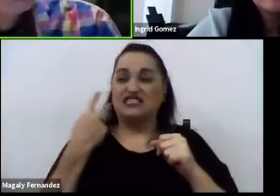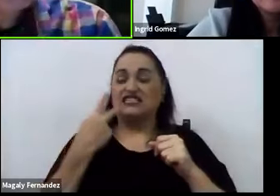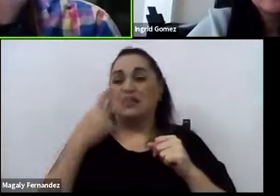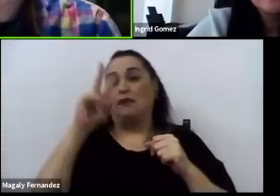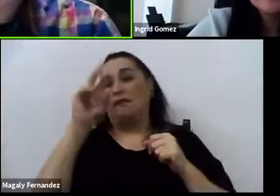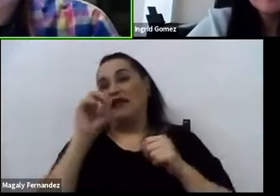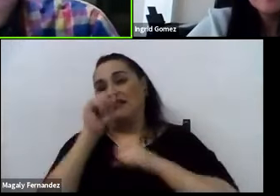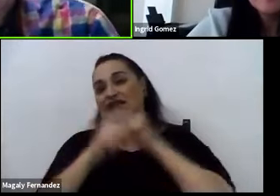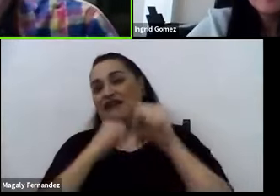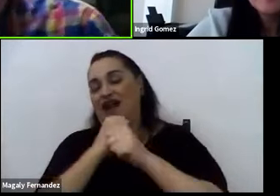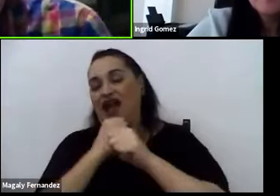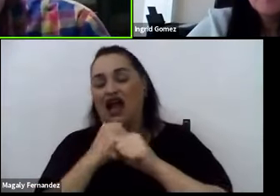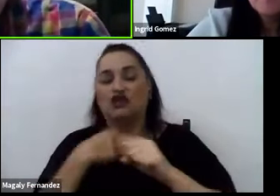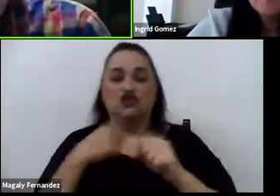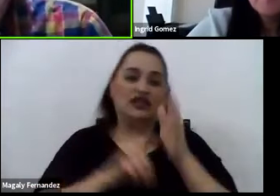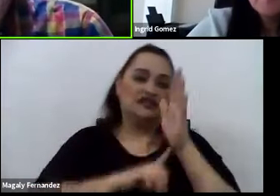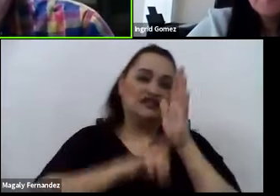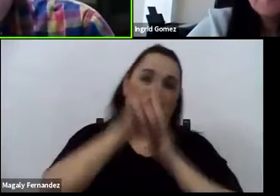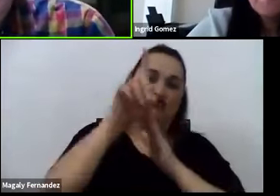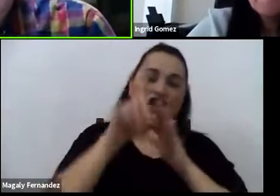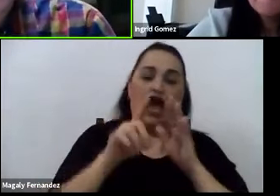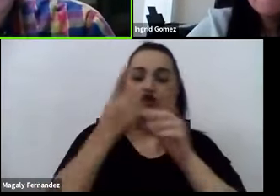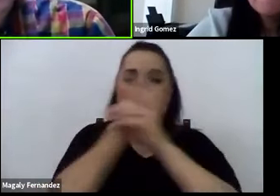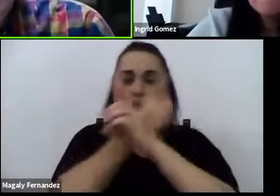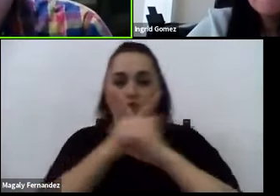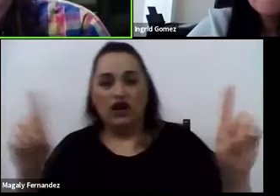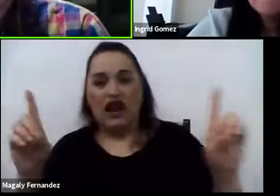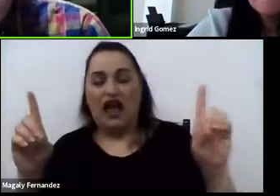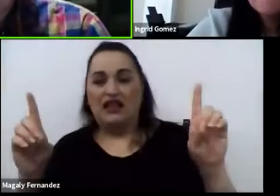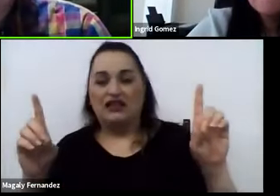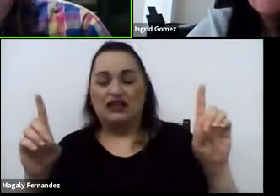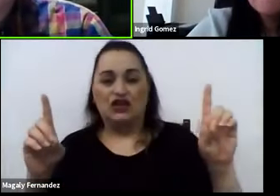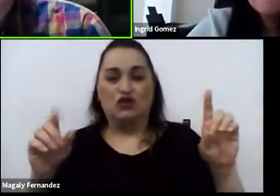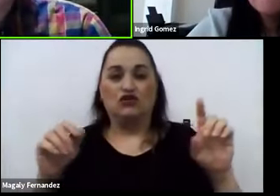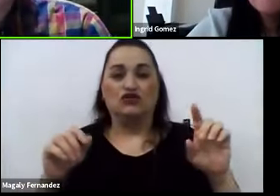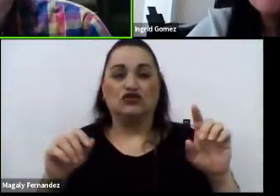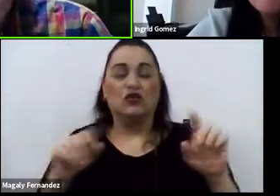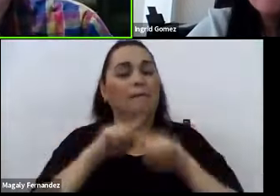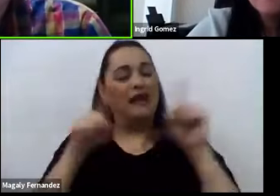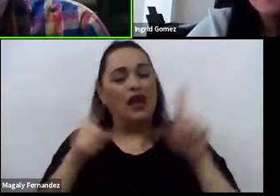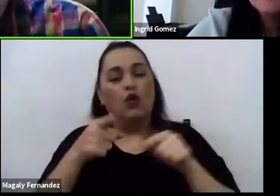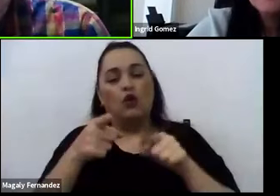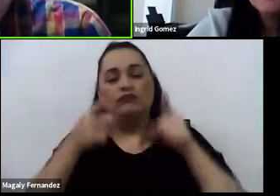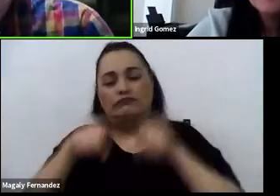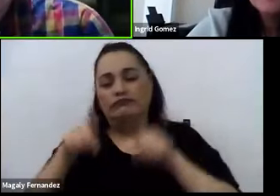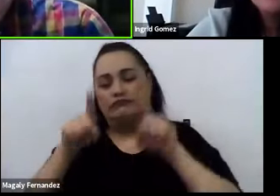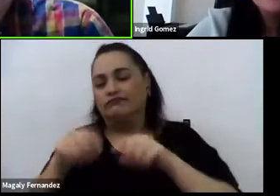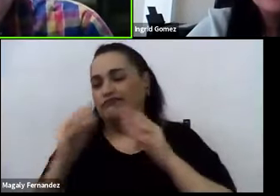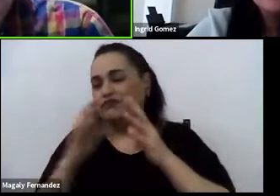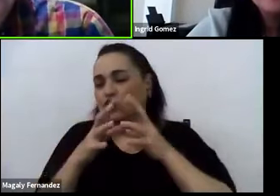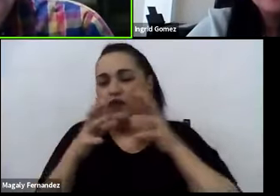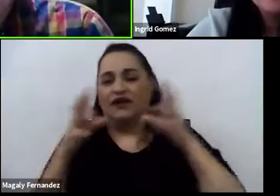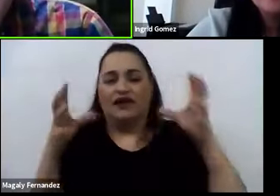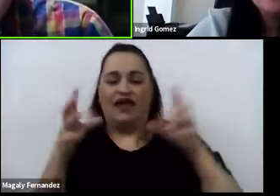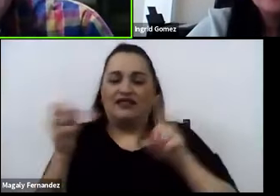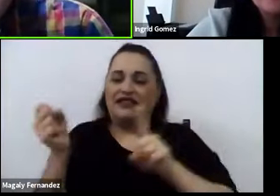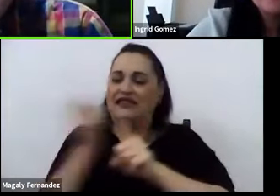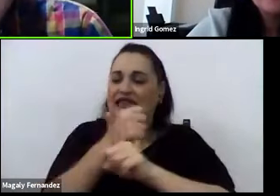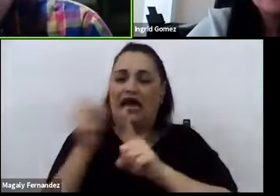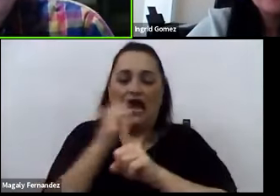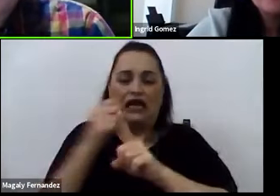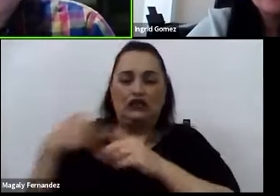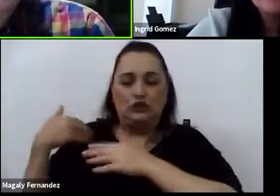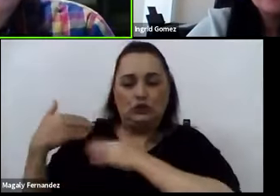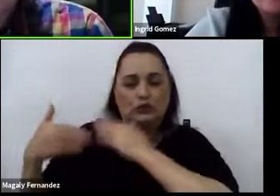desarrollados, democráticos y tecnológicamente avanzados, pero que han causado un enorme daño y un legado